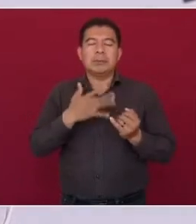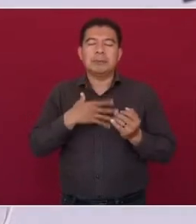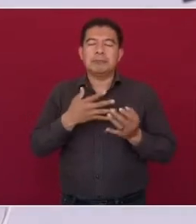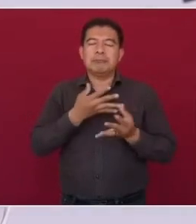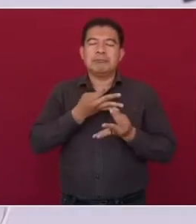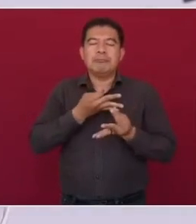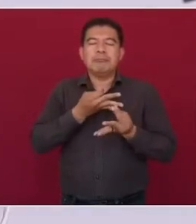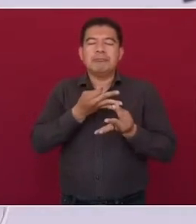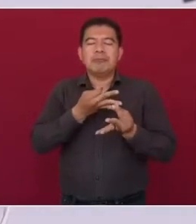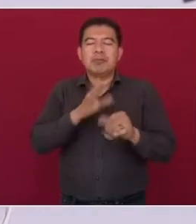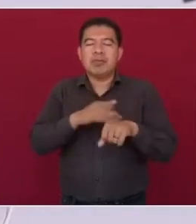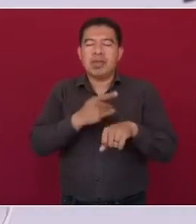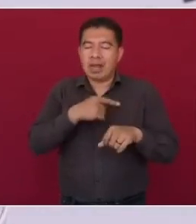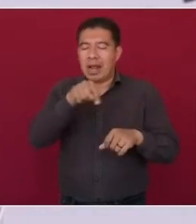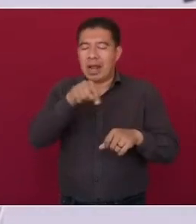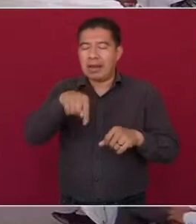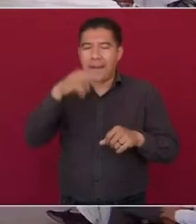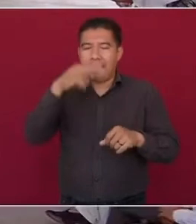inversión extranjera